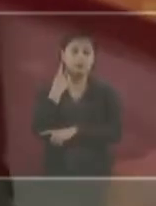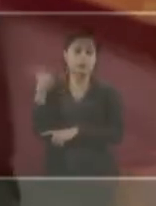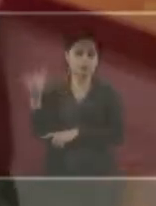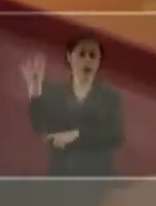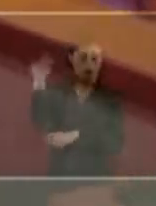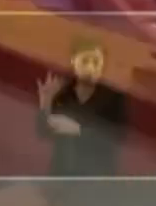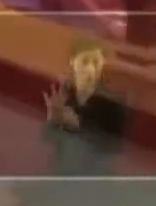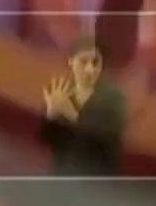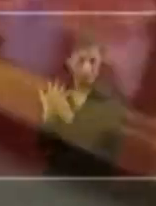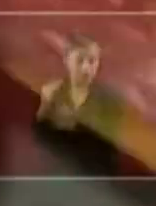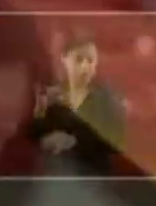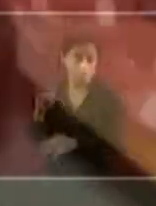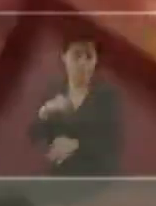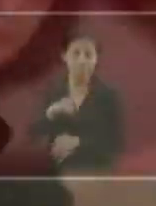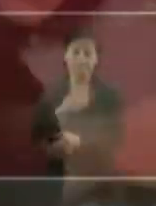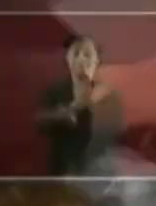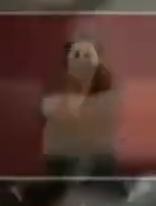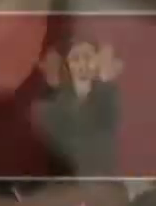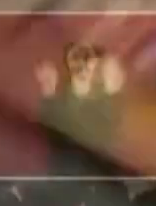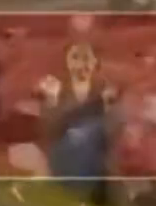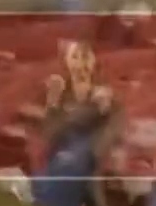Pero